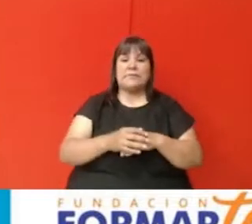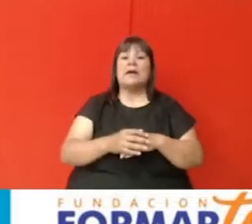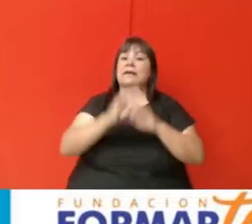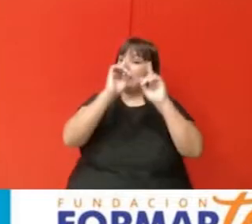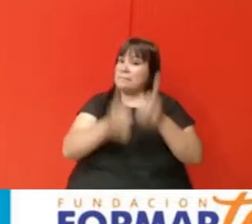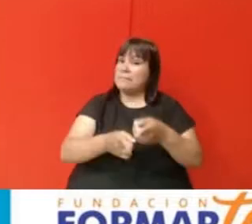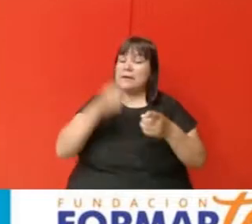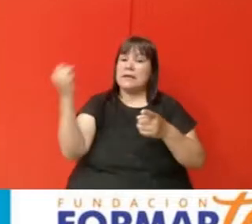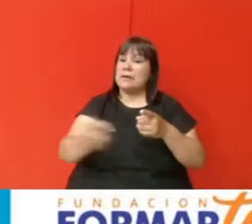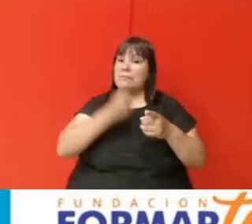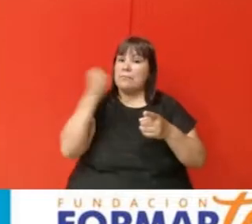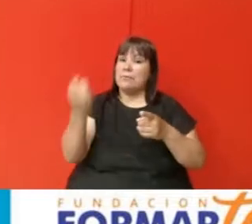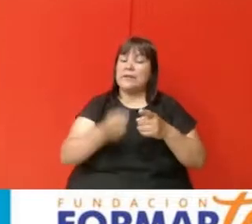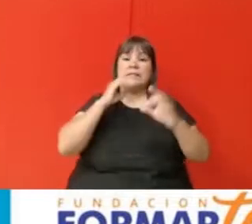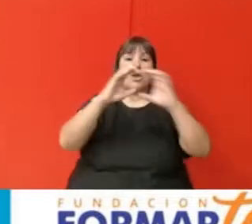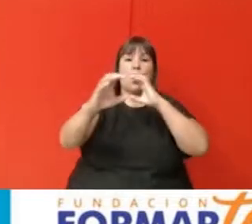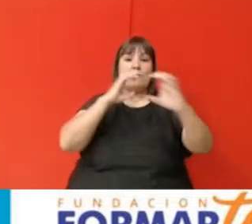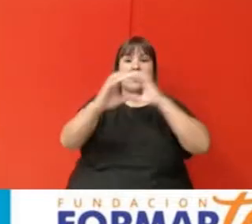veces, hoy el profesor